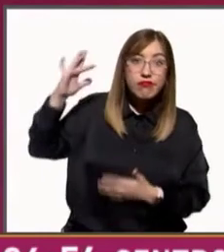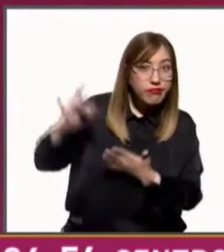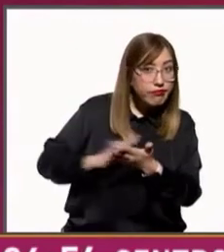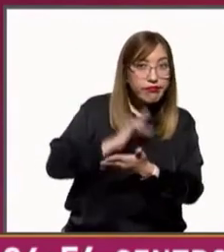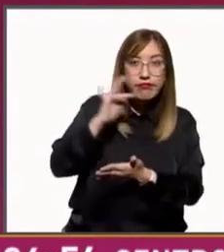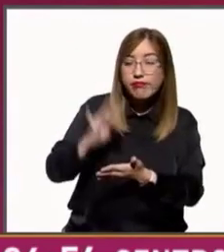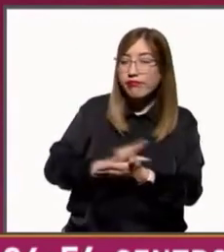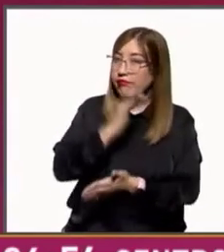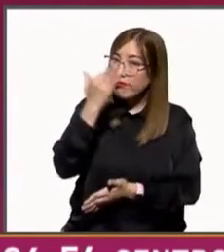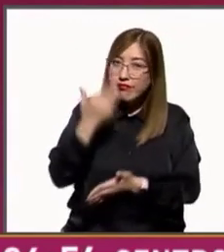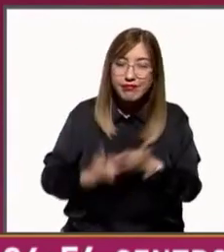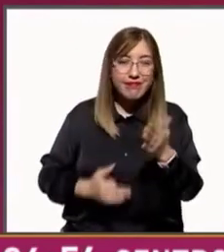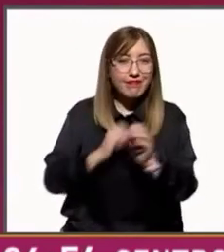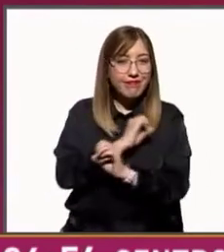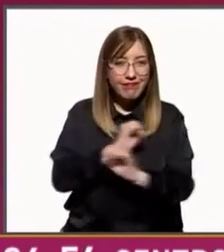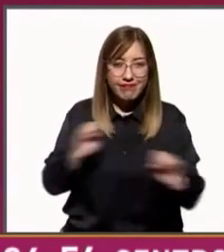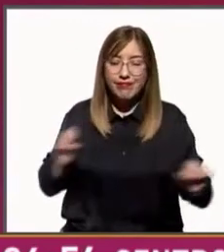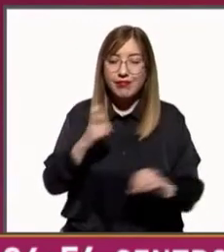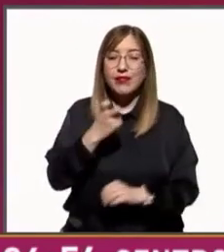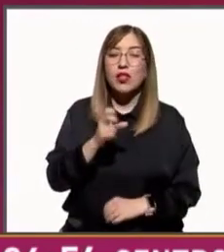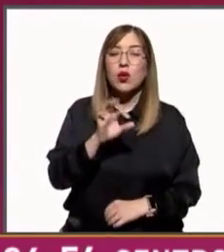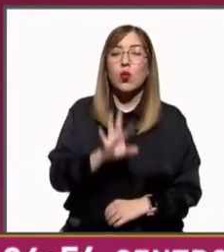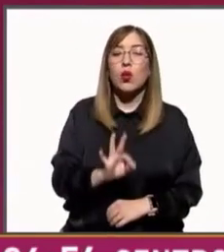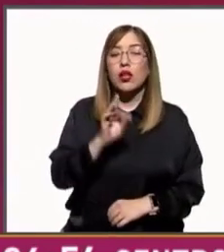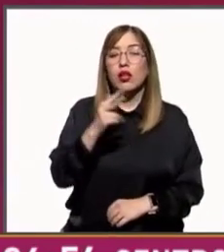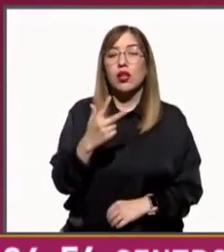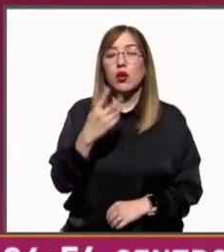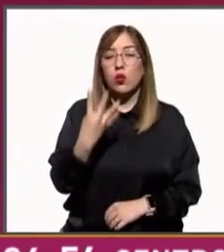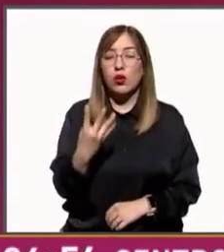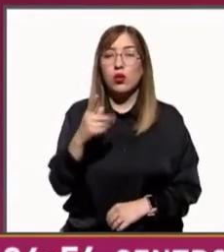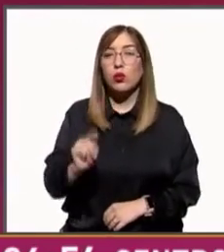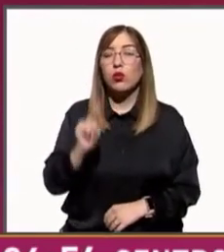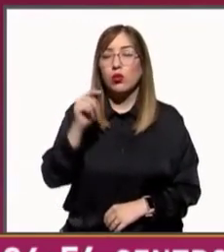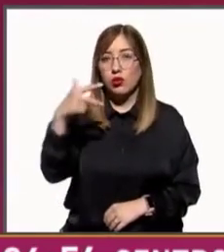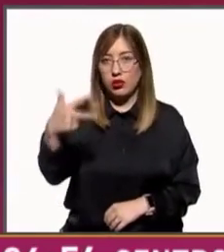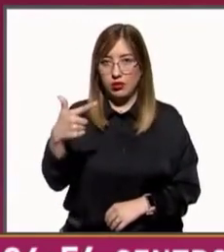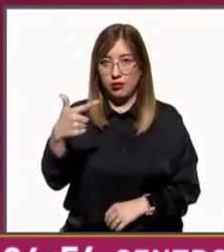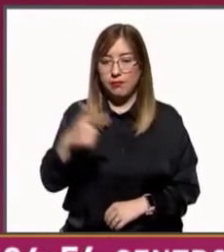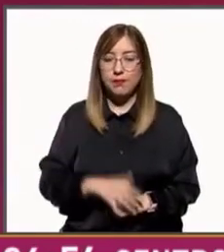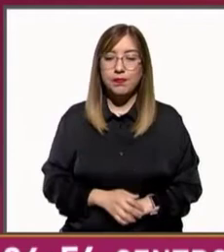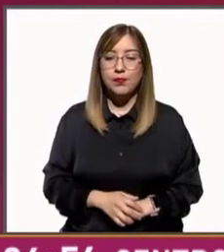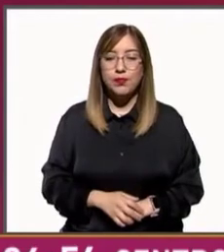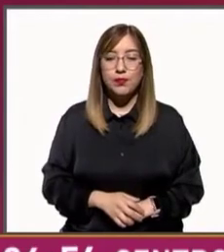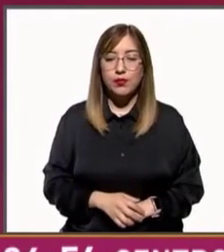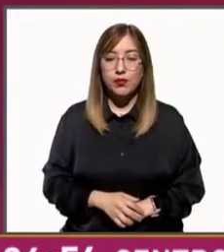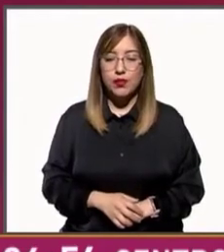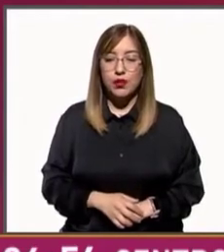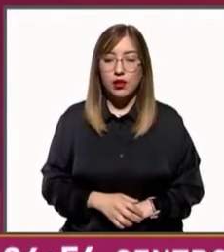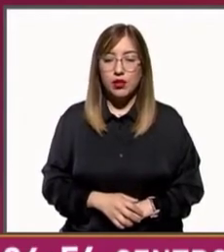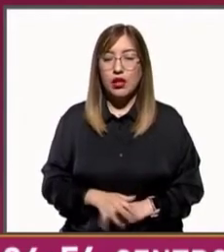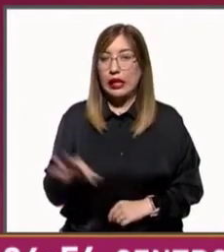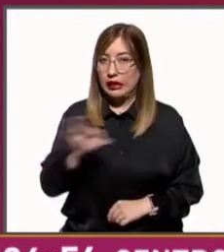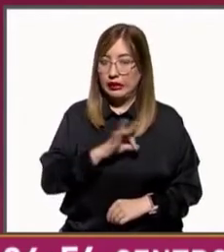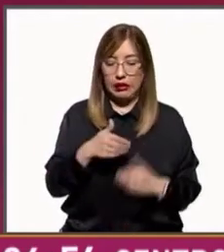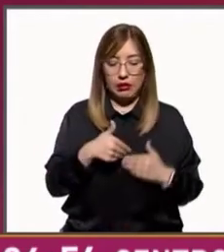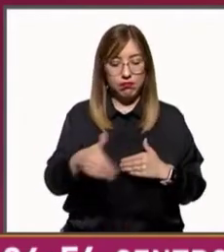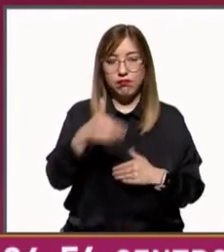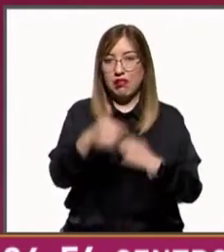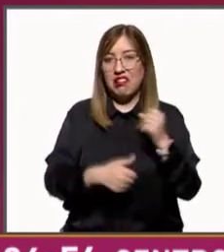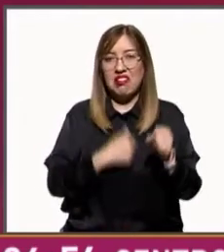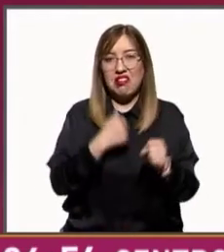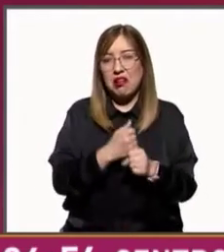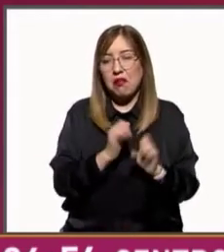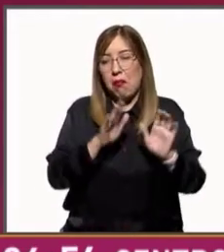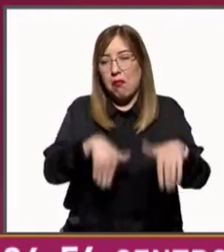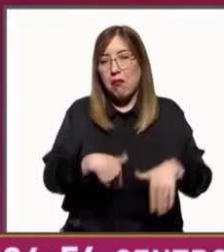gobierno, 44.7, que yo creo que si no hubiera sido este año en específico, esta causal no, digamos que ni siquiera se hubiera